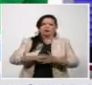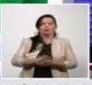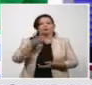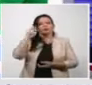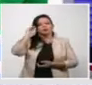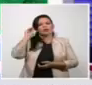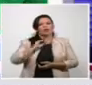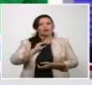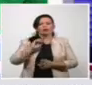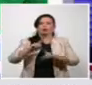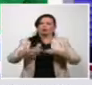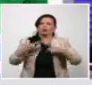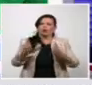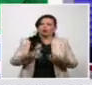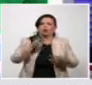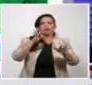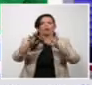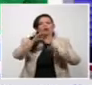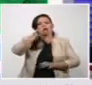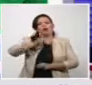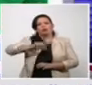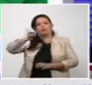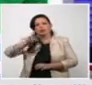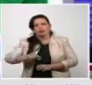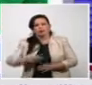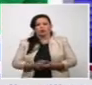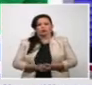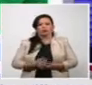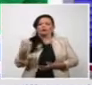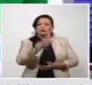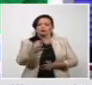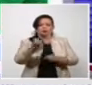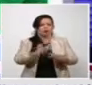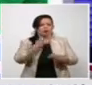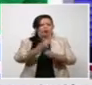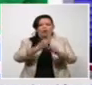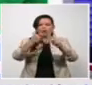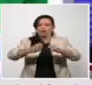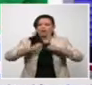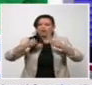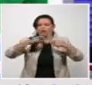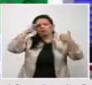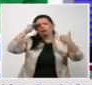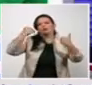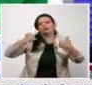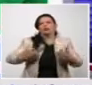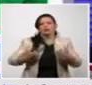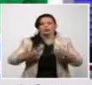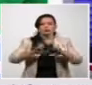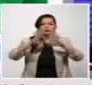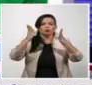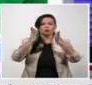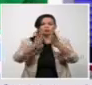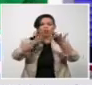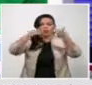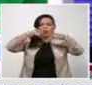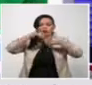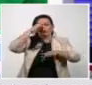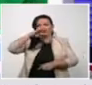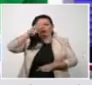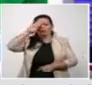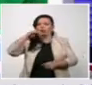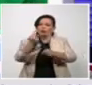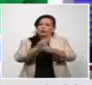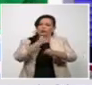costo humano, con el costo de salud, con el costo económico en nuestro país que todos queremos tanto y